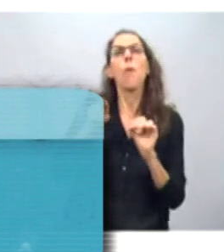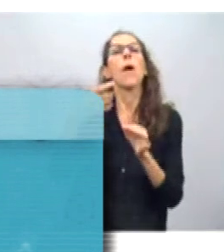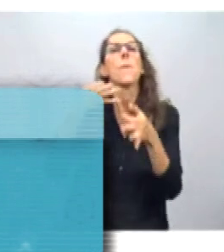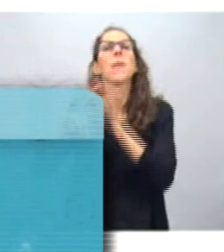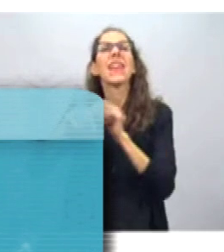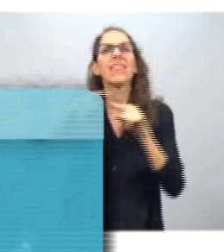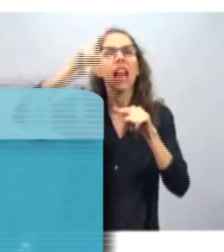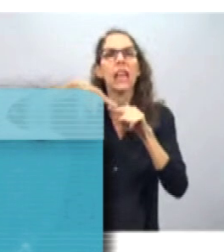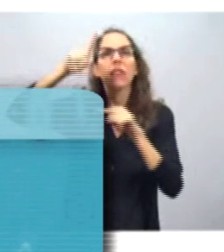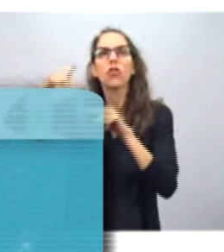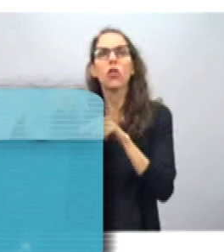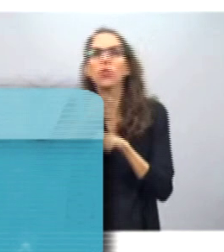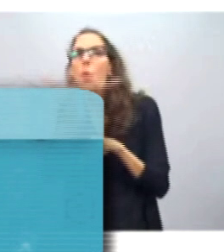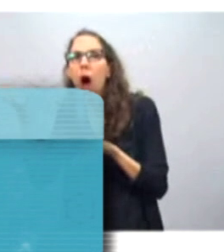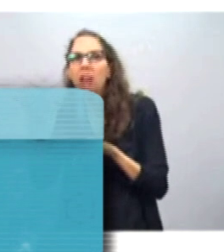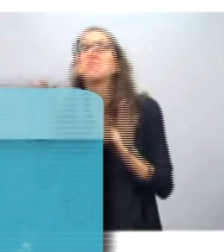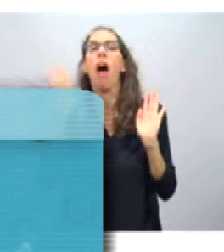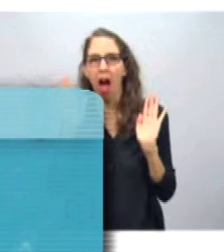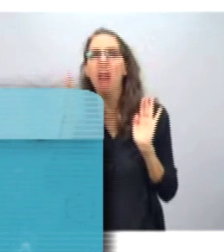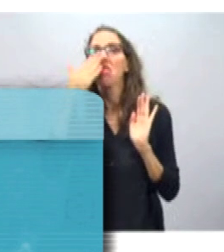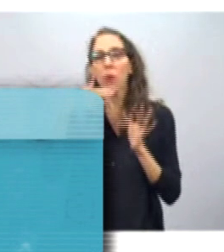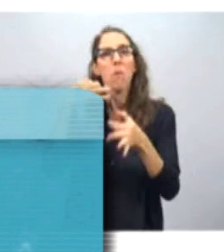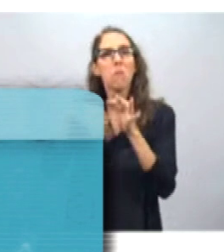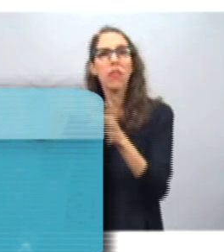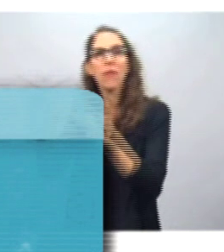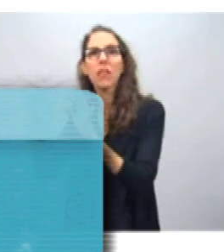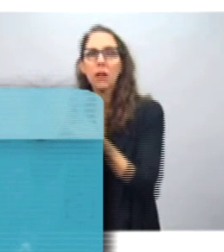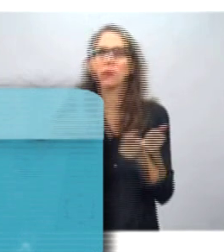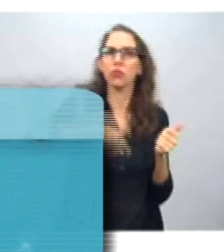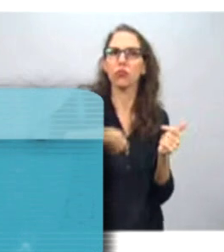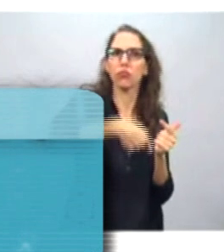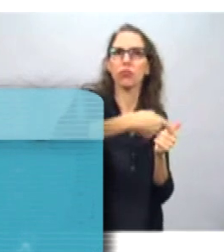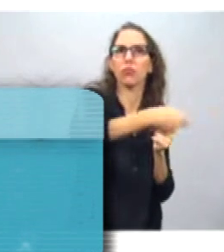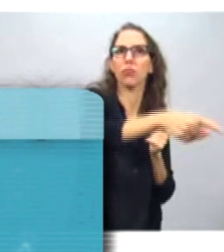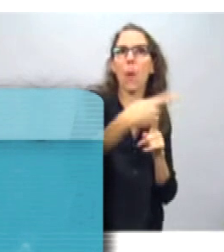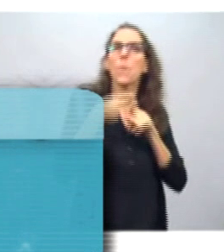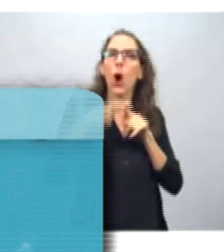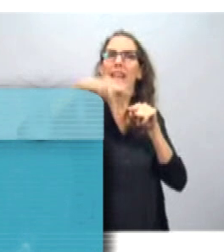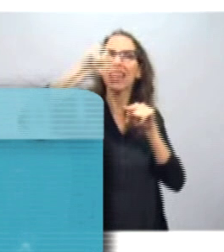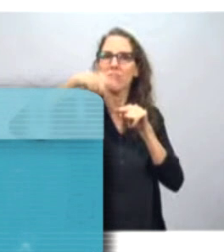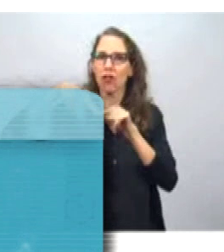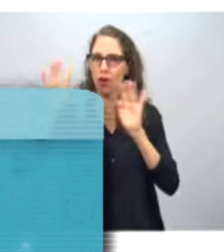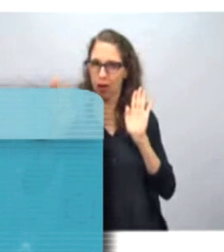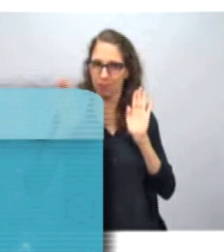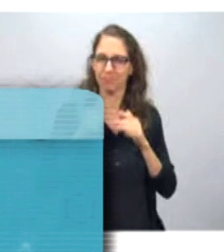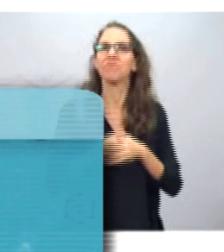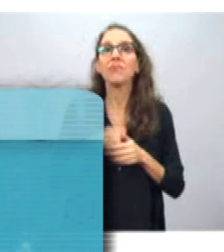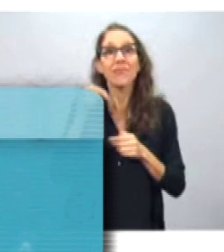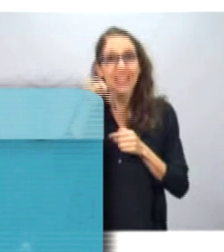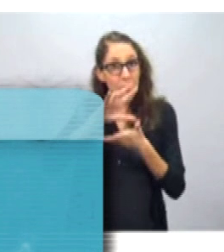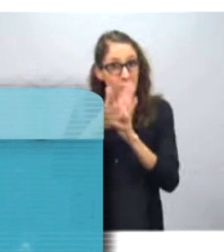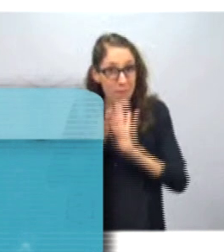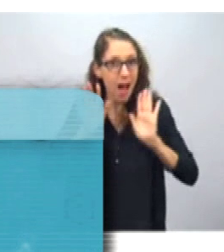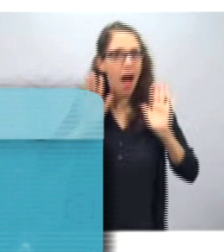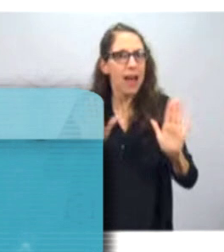que oportunamente irá pagando en función de las distintas líneas de financiamiento. Esto lo que logra hacer es despejar una de